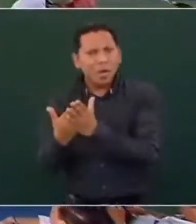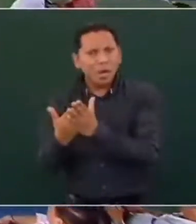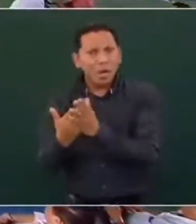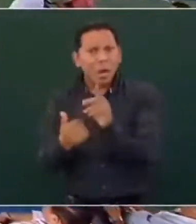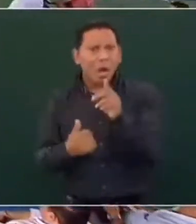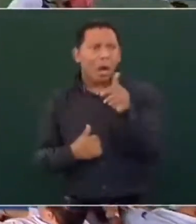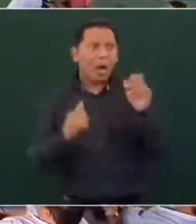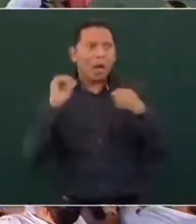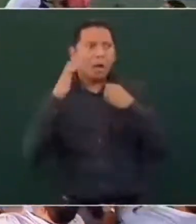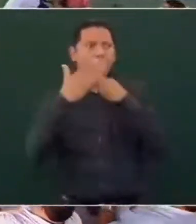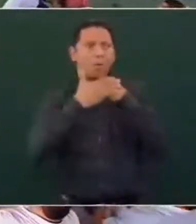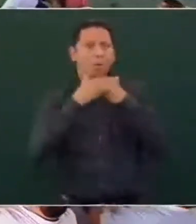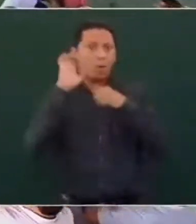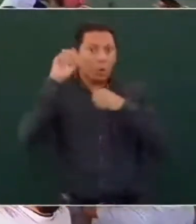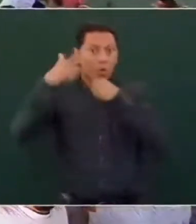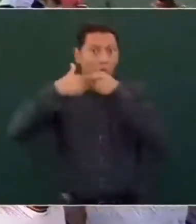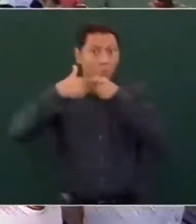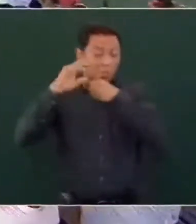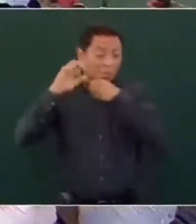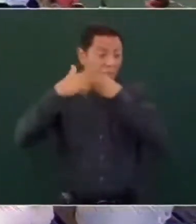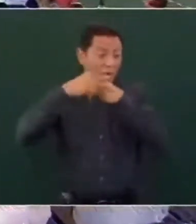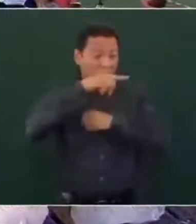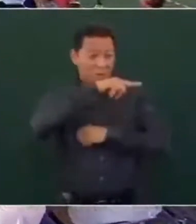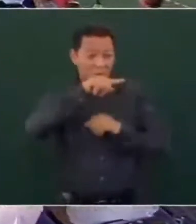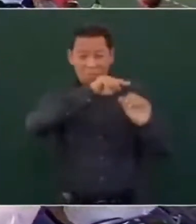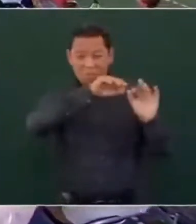desconocidas para los curanderos